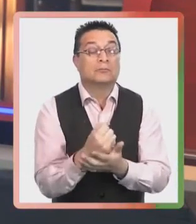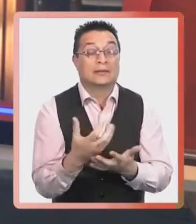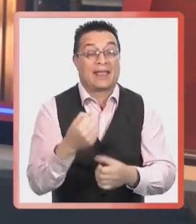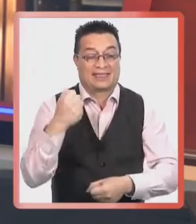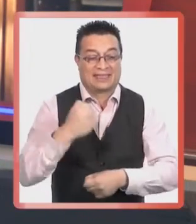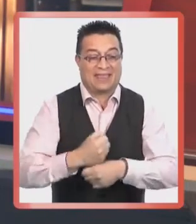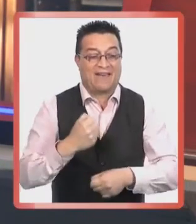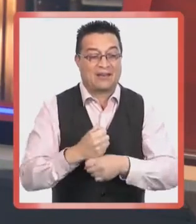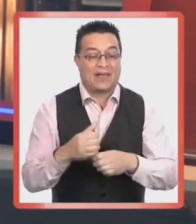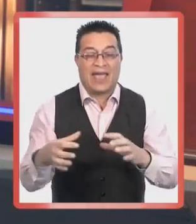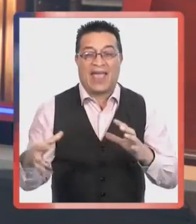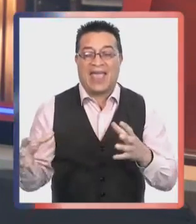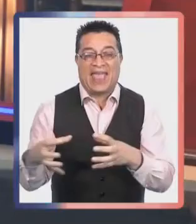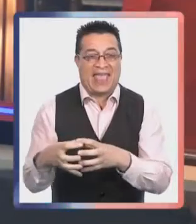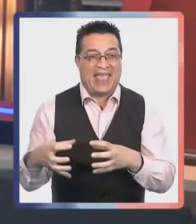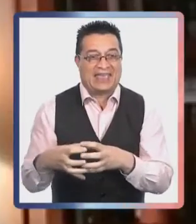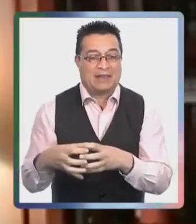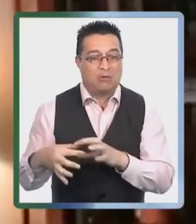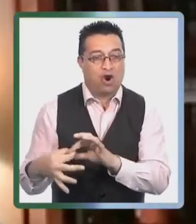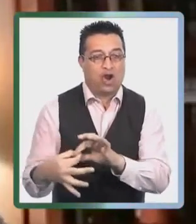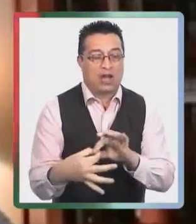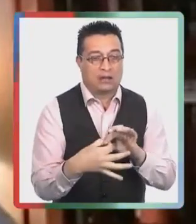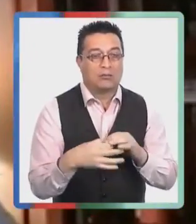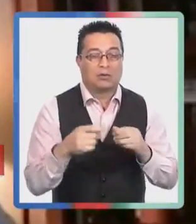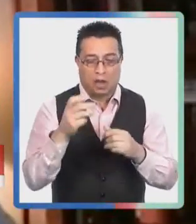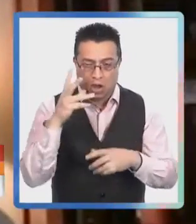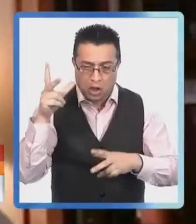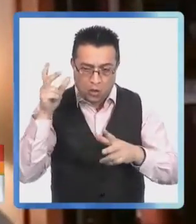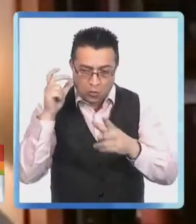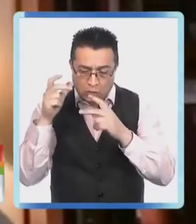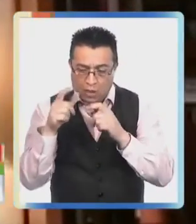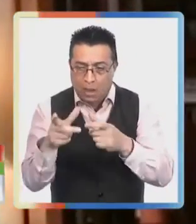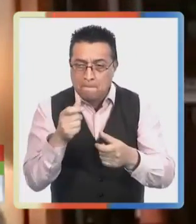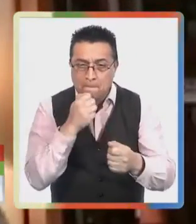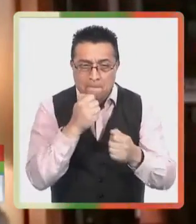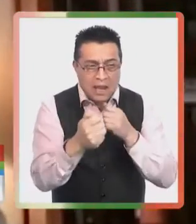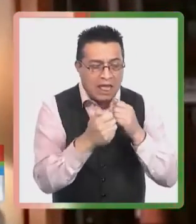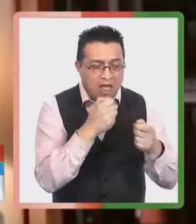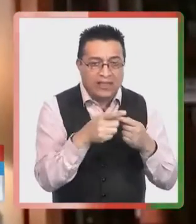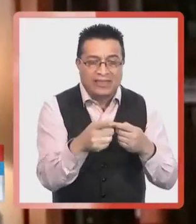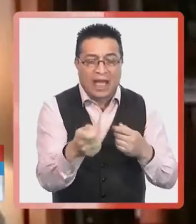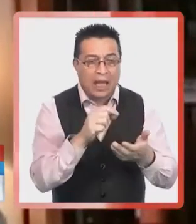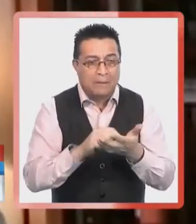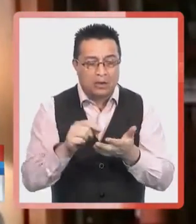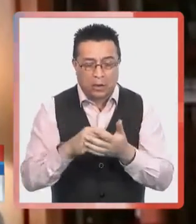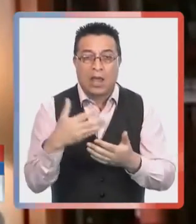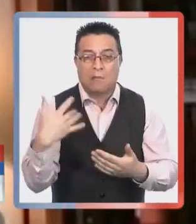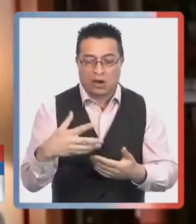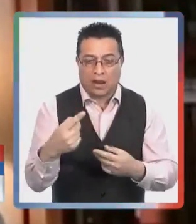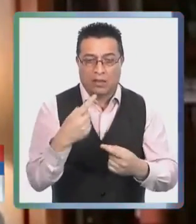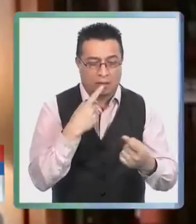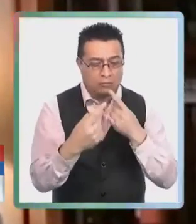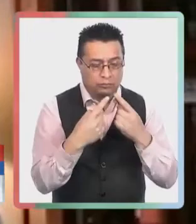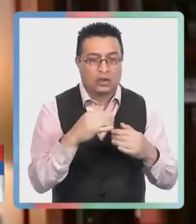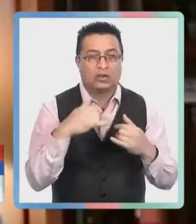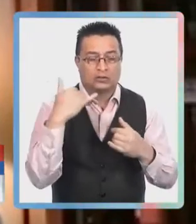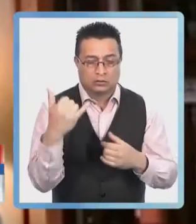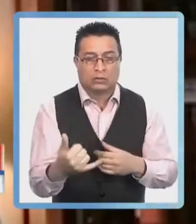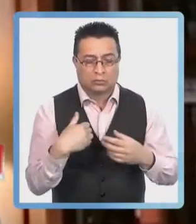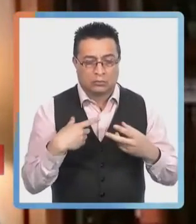rescato? Trabajar en equipo, escuchar a los periodistas. Muy importante las preguntas de los periodistas. Nosotros